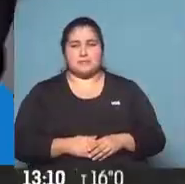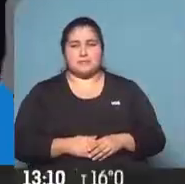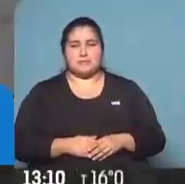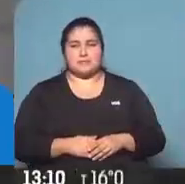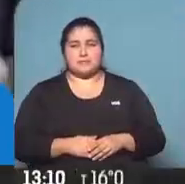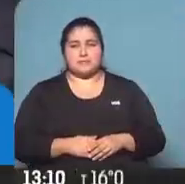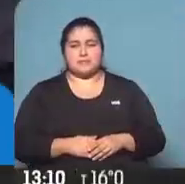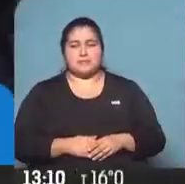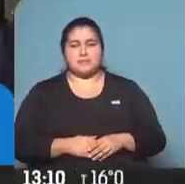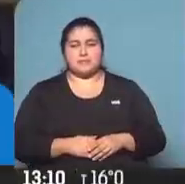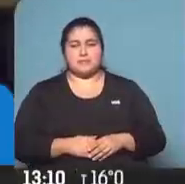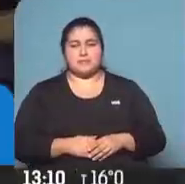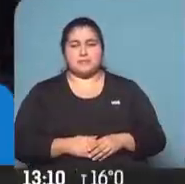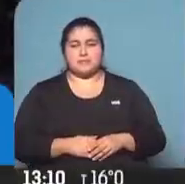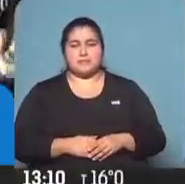y